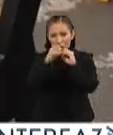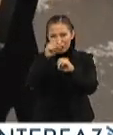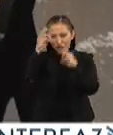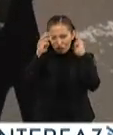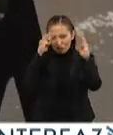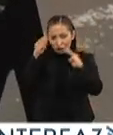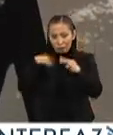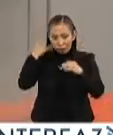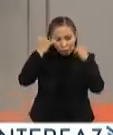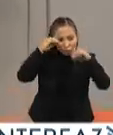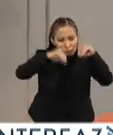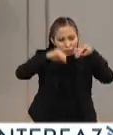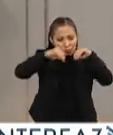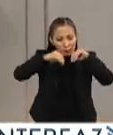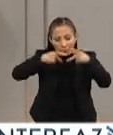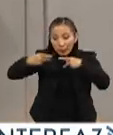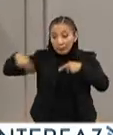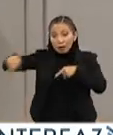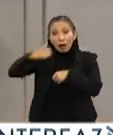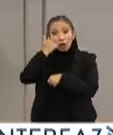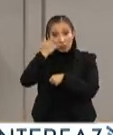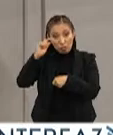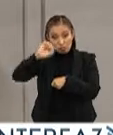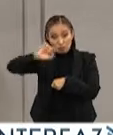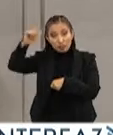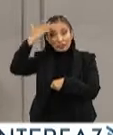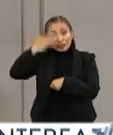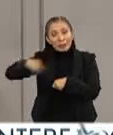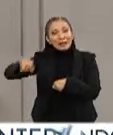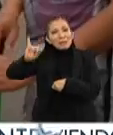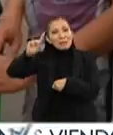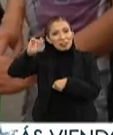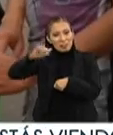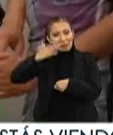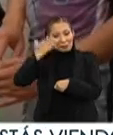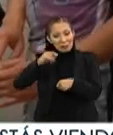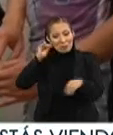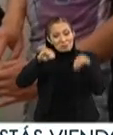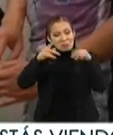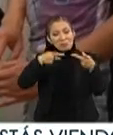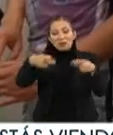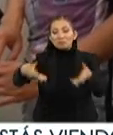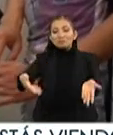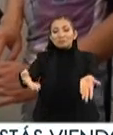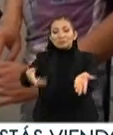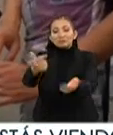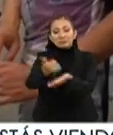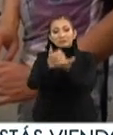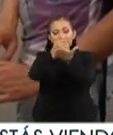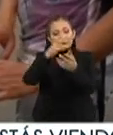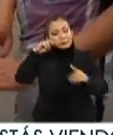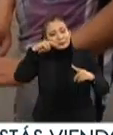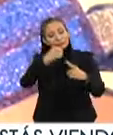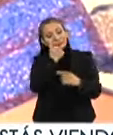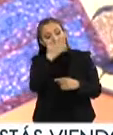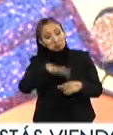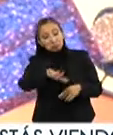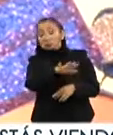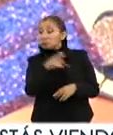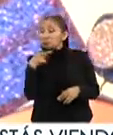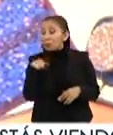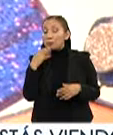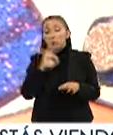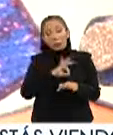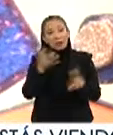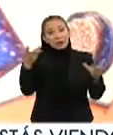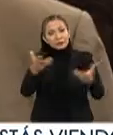del museo fueron creados y desarrollados por alumnos y expertos del Instituto Politécnico Nacional, lo que ayuda a visualizar a los estudiantes lo